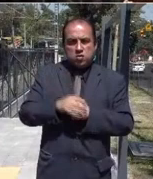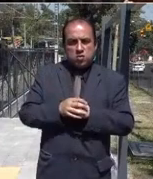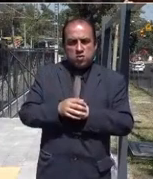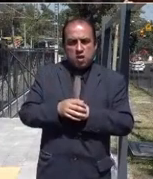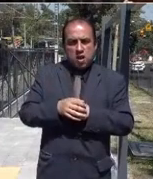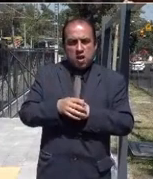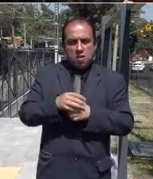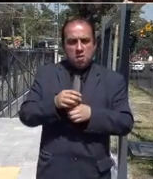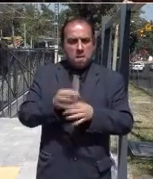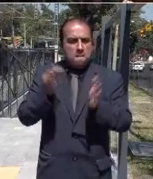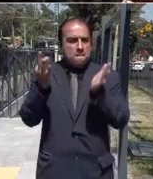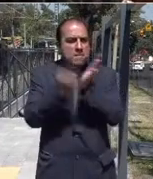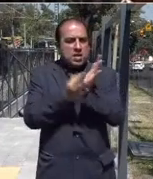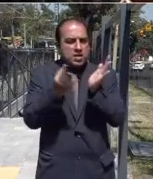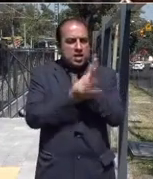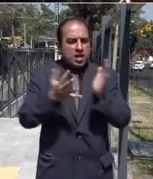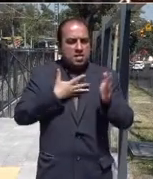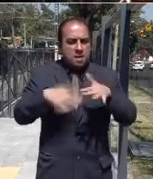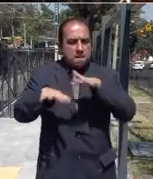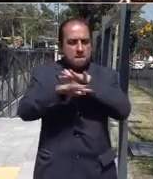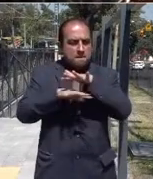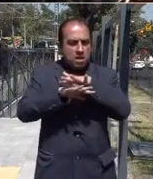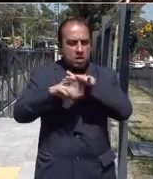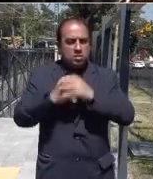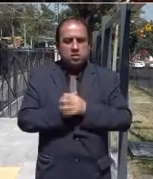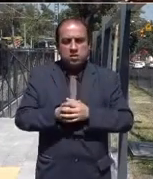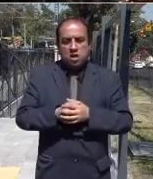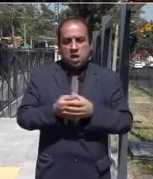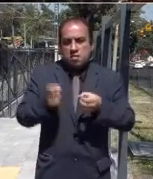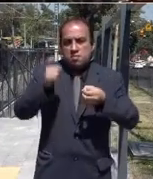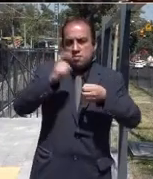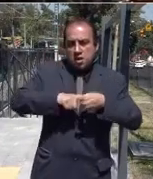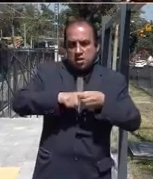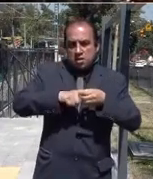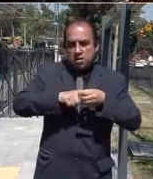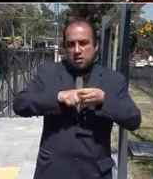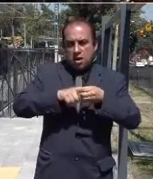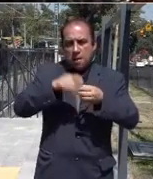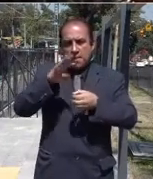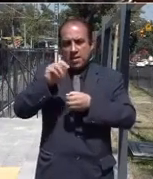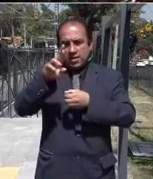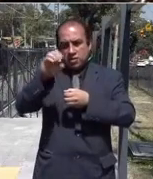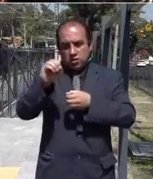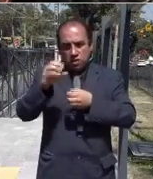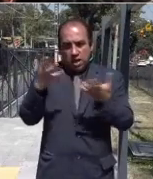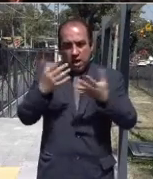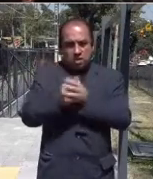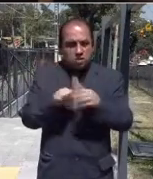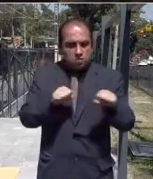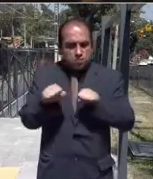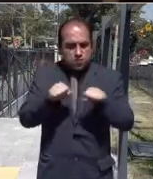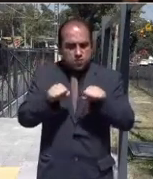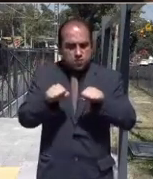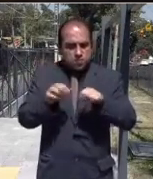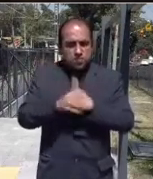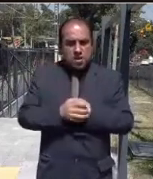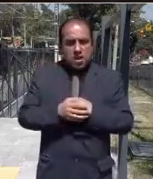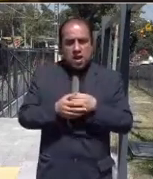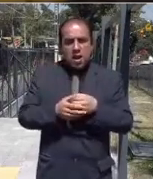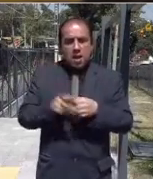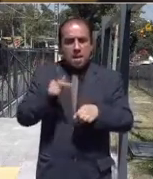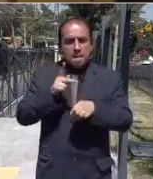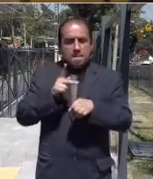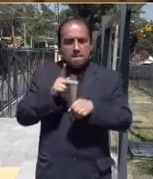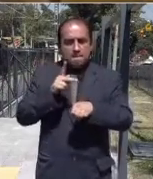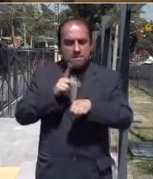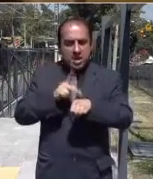Estas piezas metálicas, que son los bates, insertan dentro del balasto, crea una vibración y la piedra se acomoda alrededor